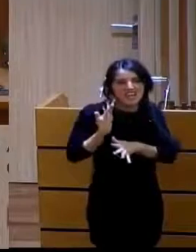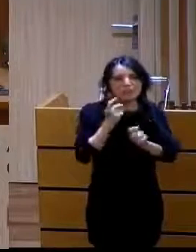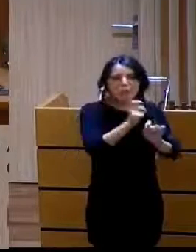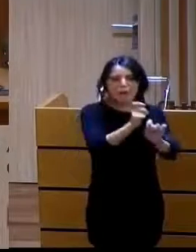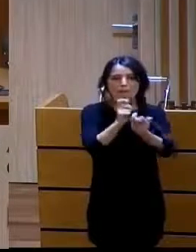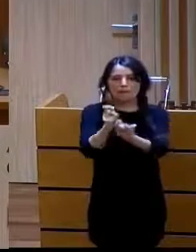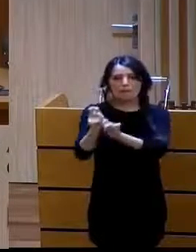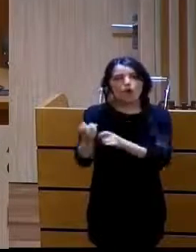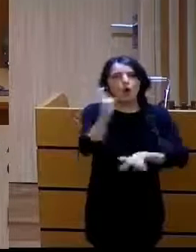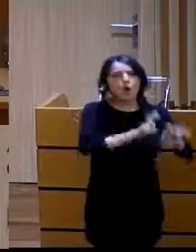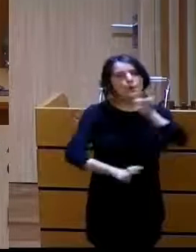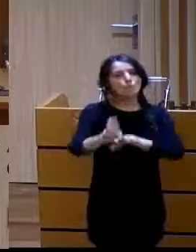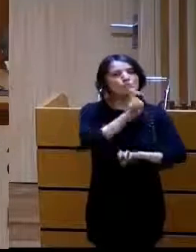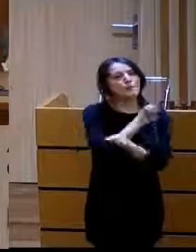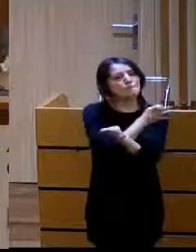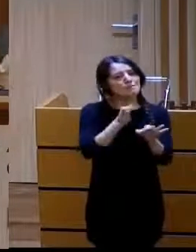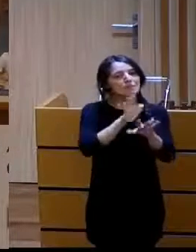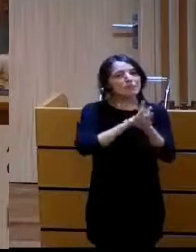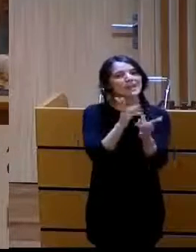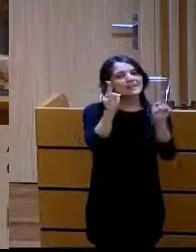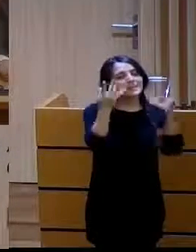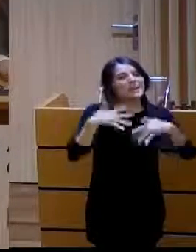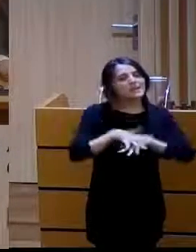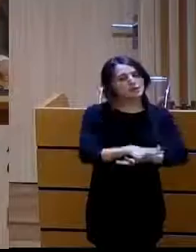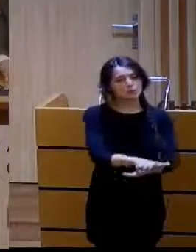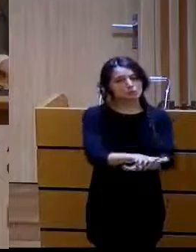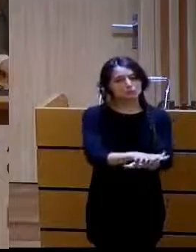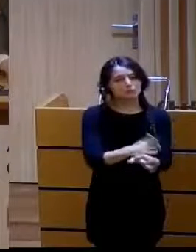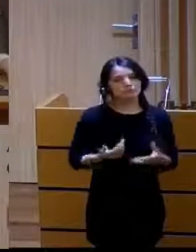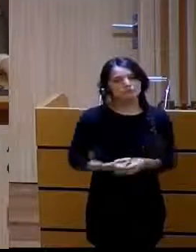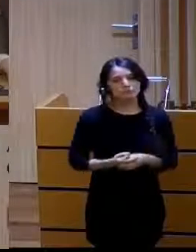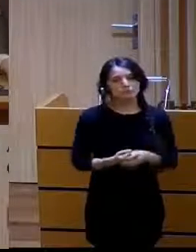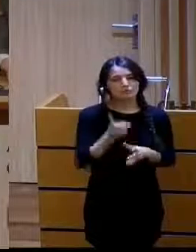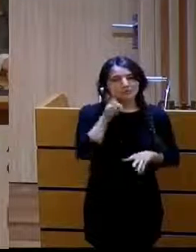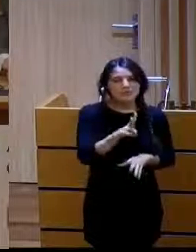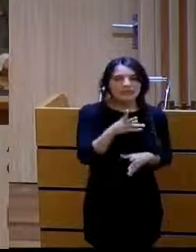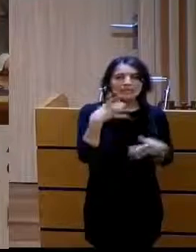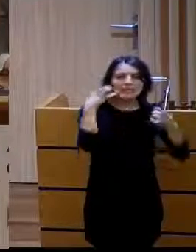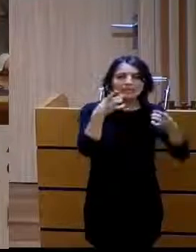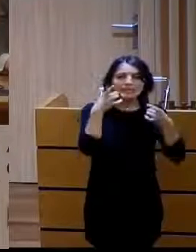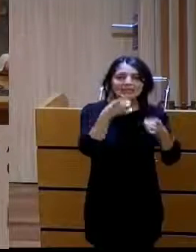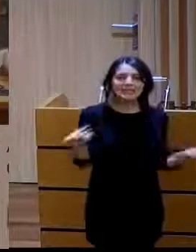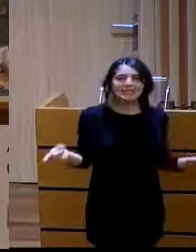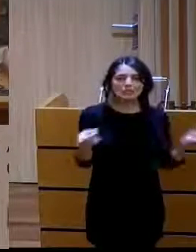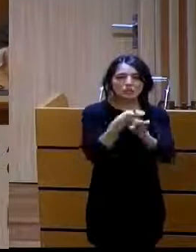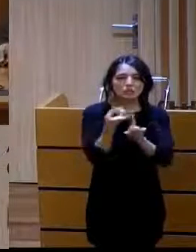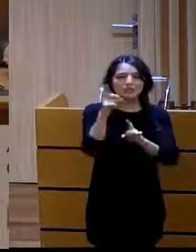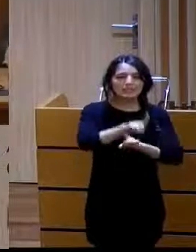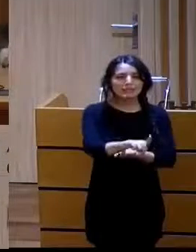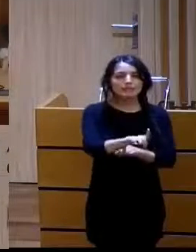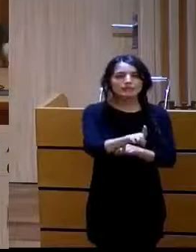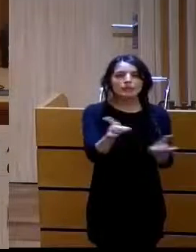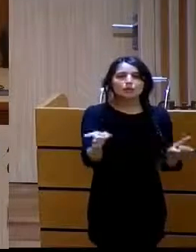inclusión, ver, intentar descubrir y señalar para bien todas aquellas